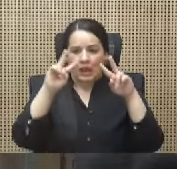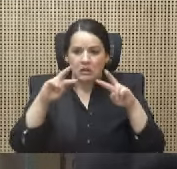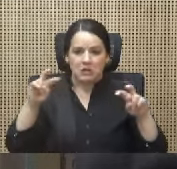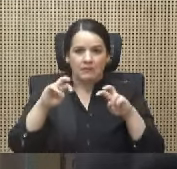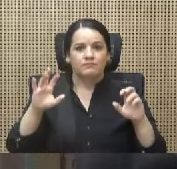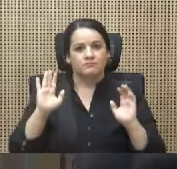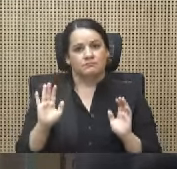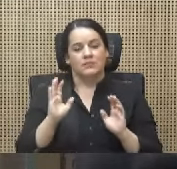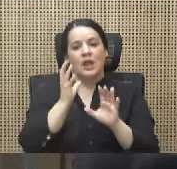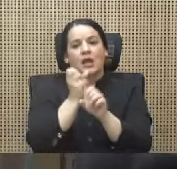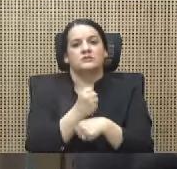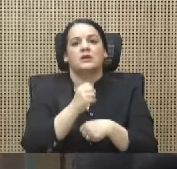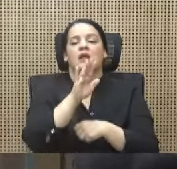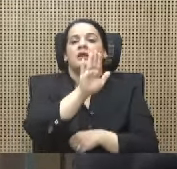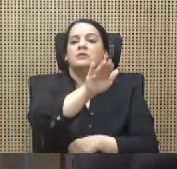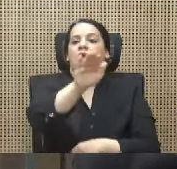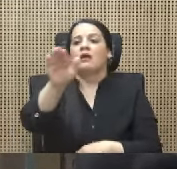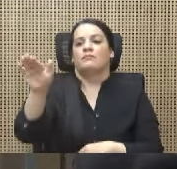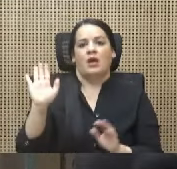hacer ese llamado